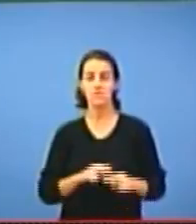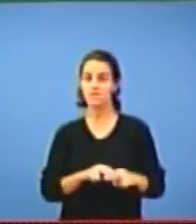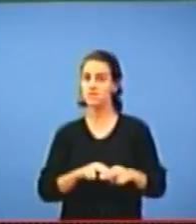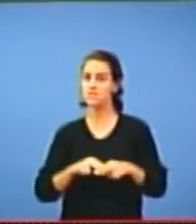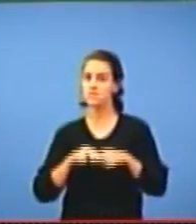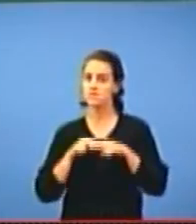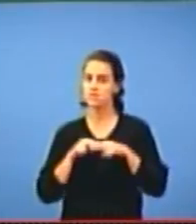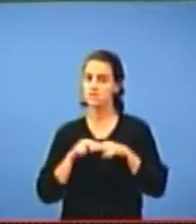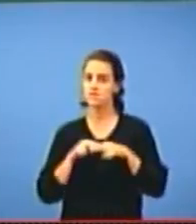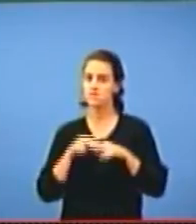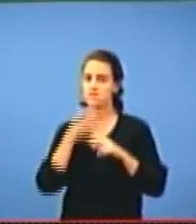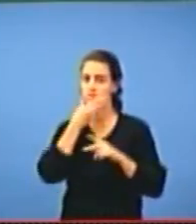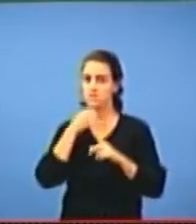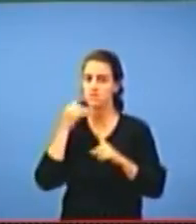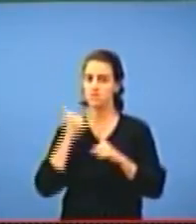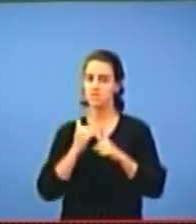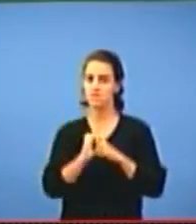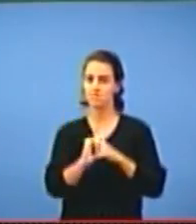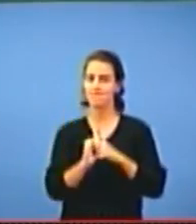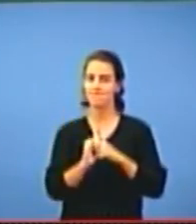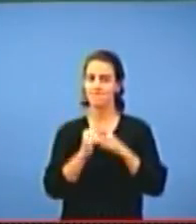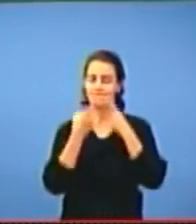pueblo: por esta causa lloro yo,